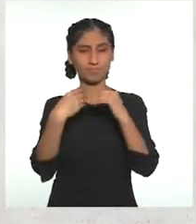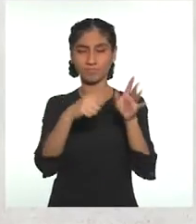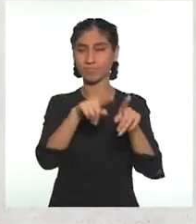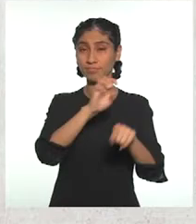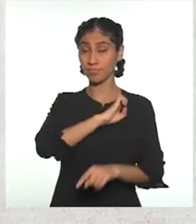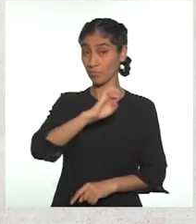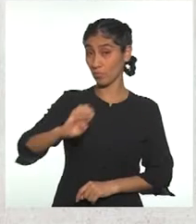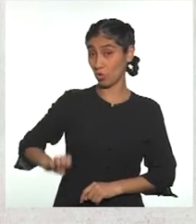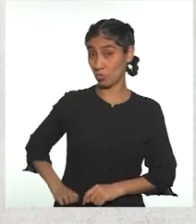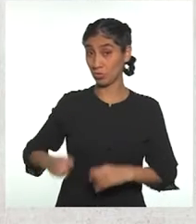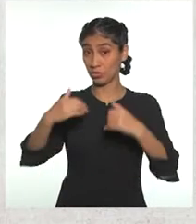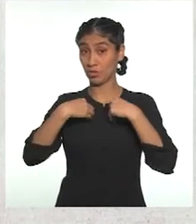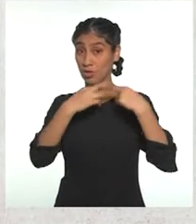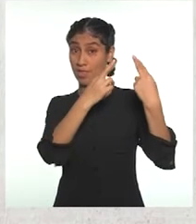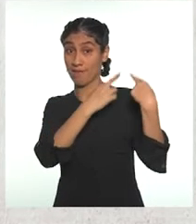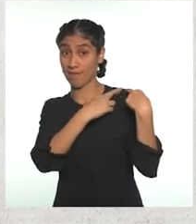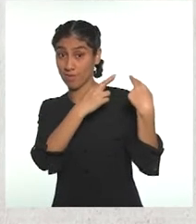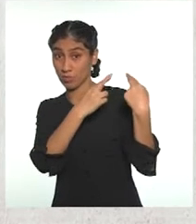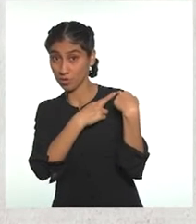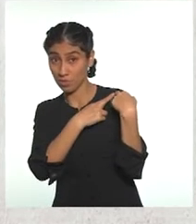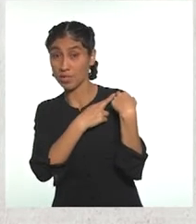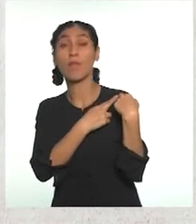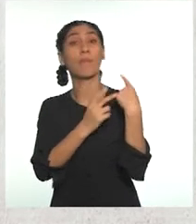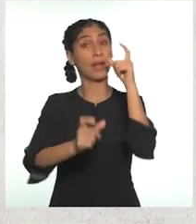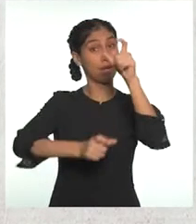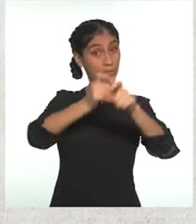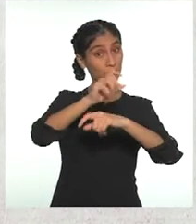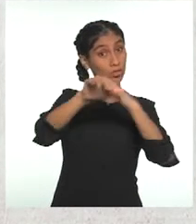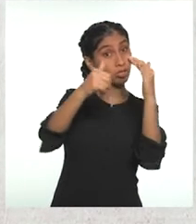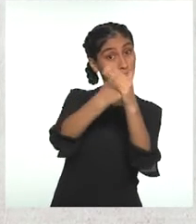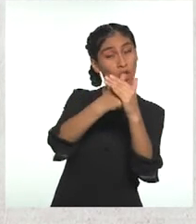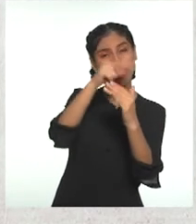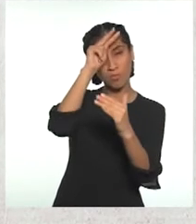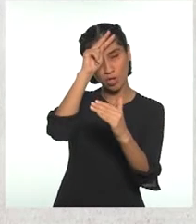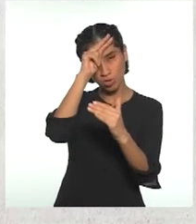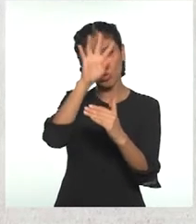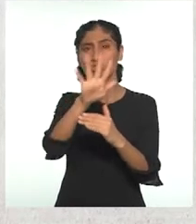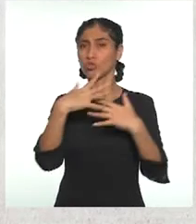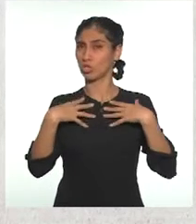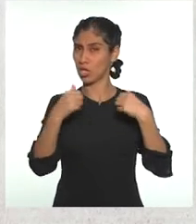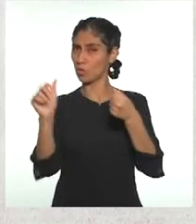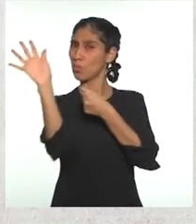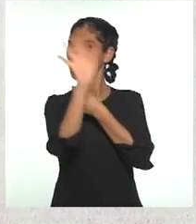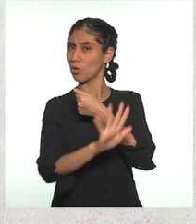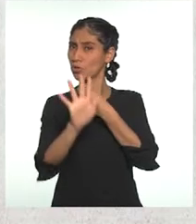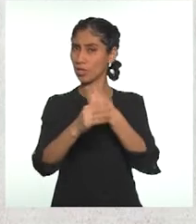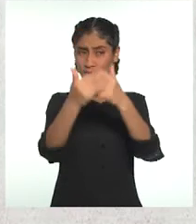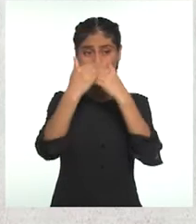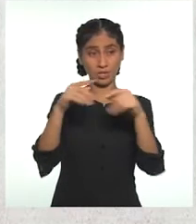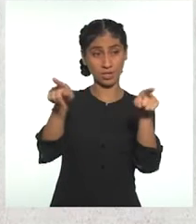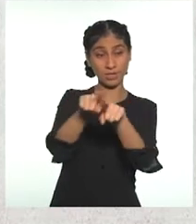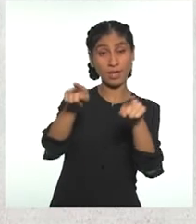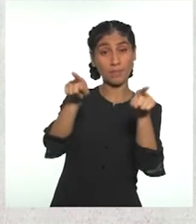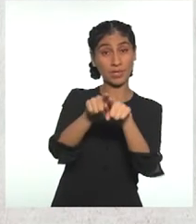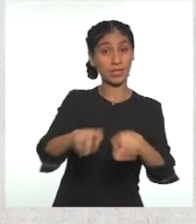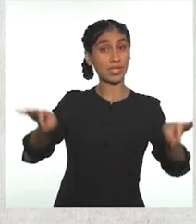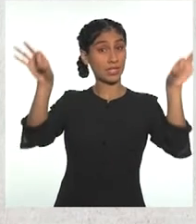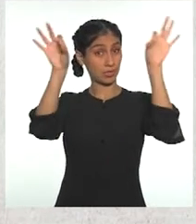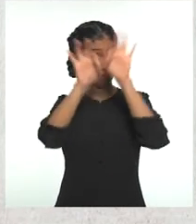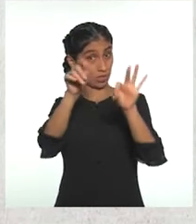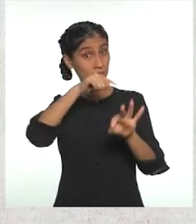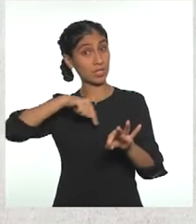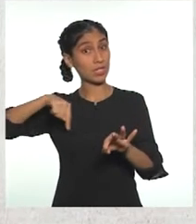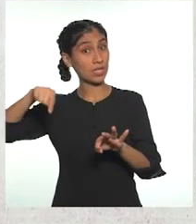El gobierno tiene una gran responsabilidad para garantizar el derecho a la salud. Y a la vez es importante fortalecer la respuesta integral ante